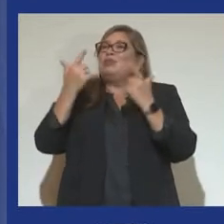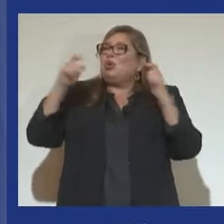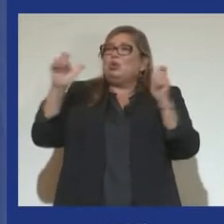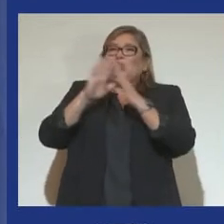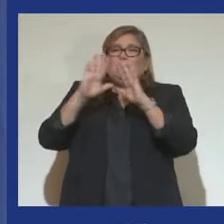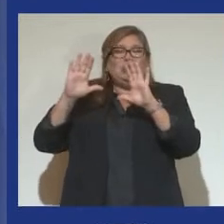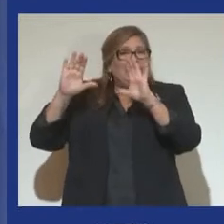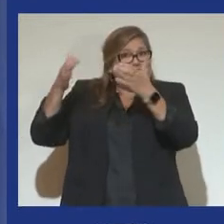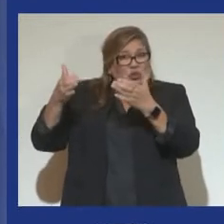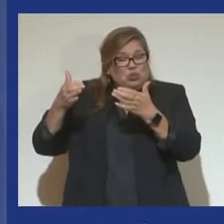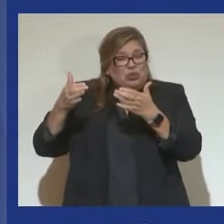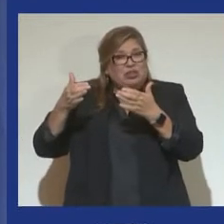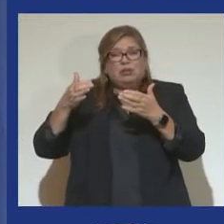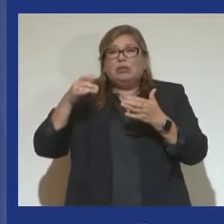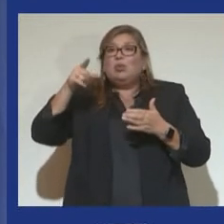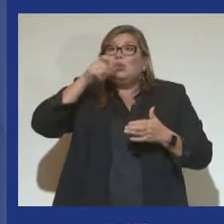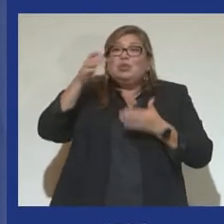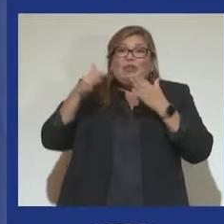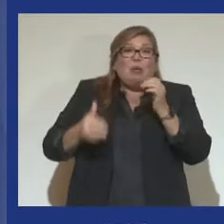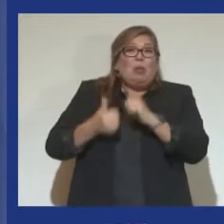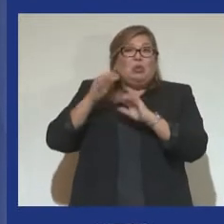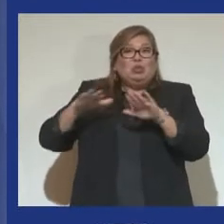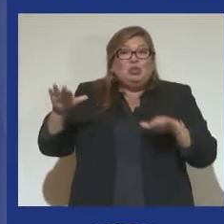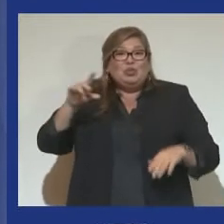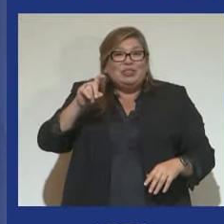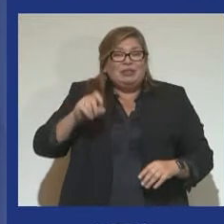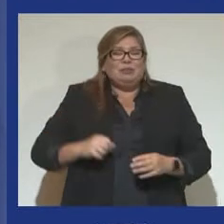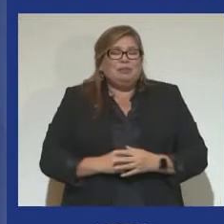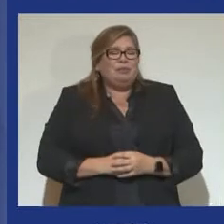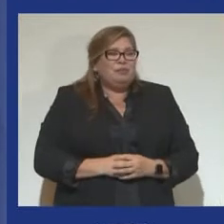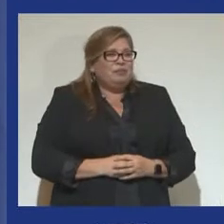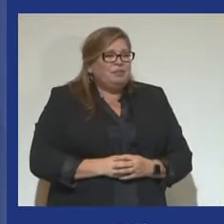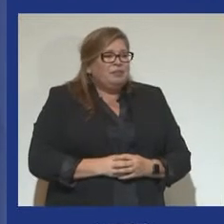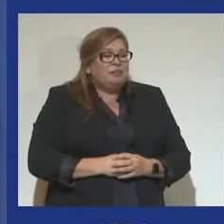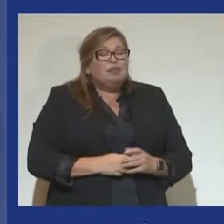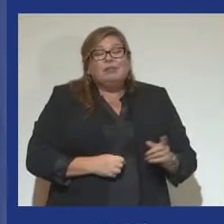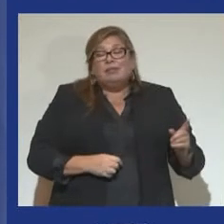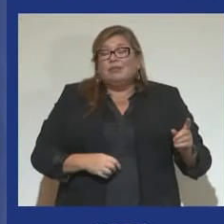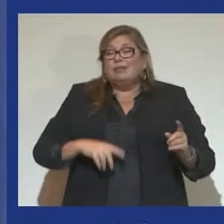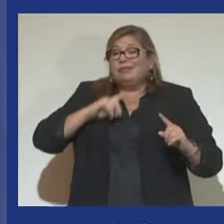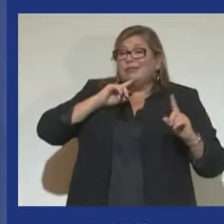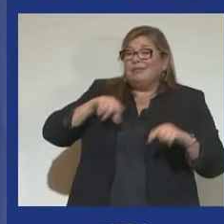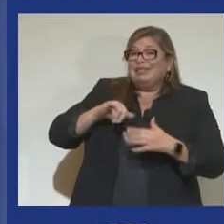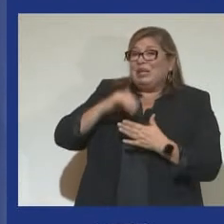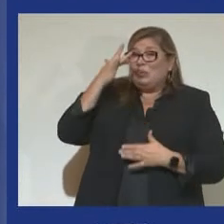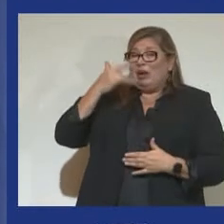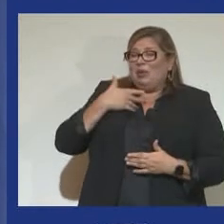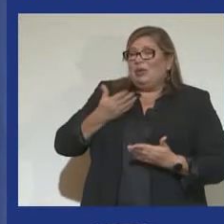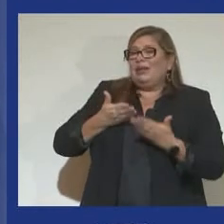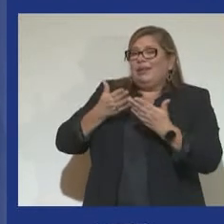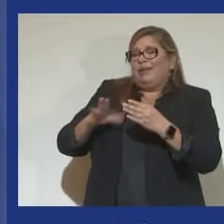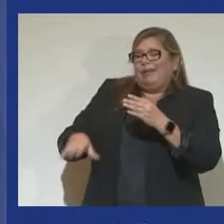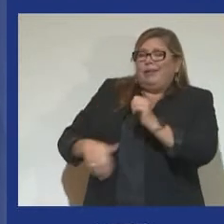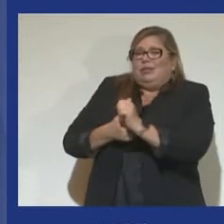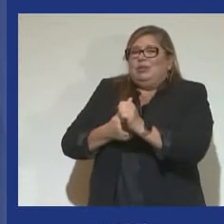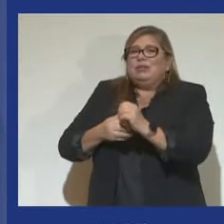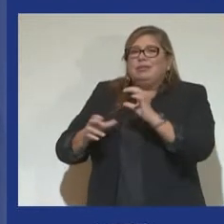en esos distritos escolares mayores del estado por eso el martes